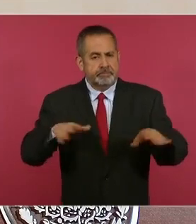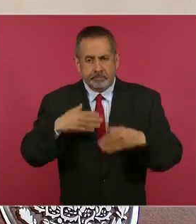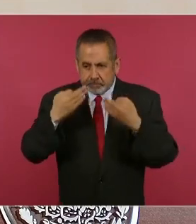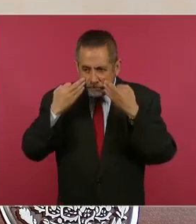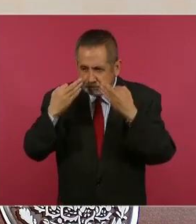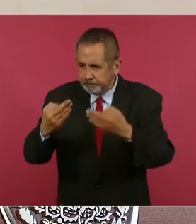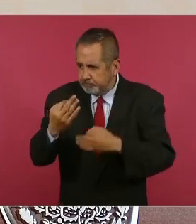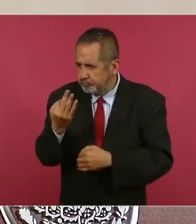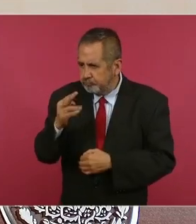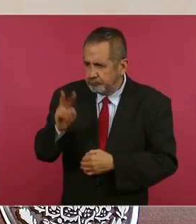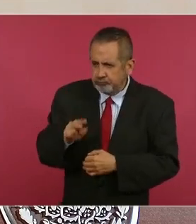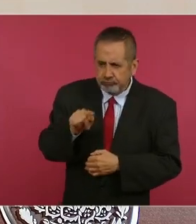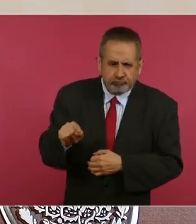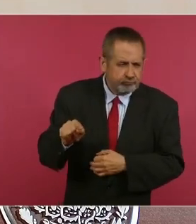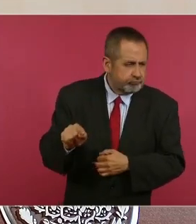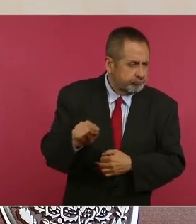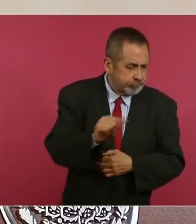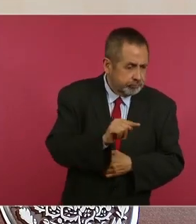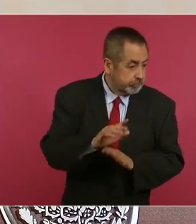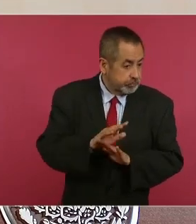constatado bien